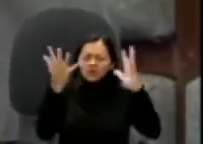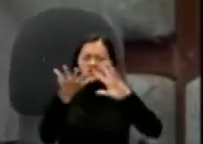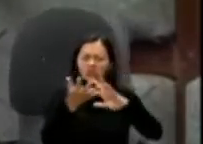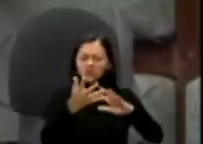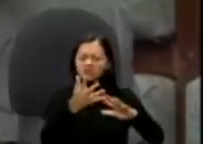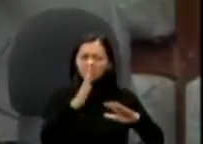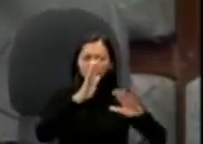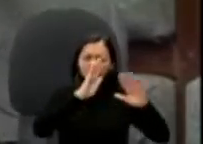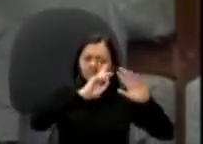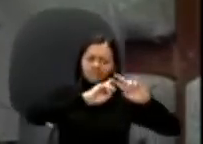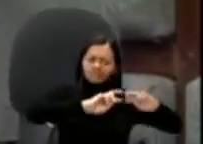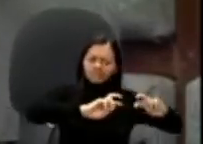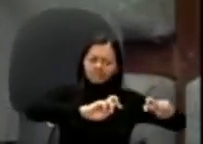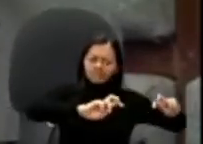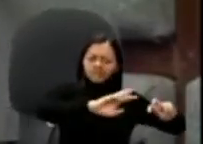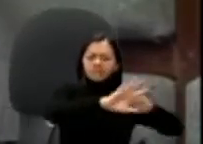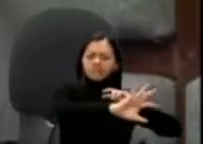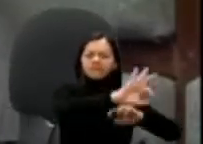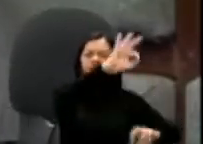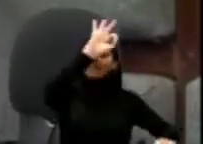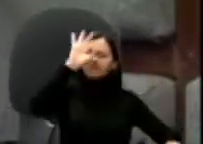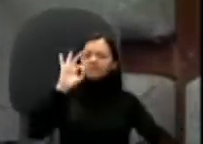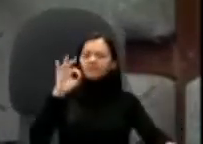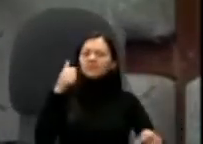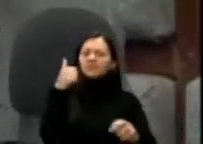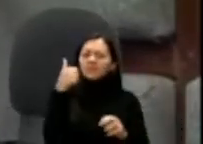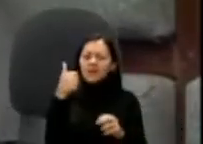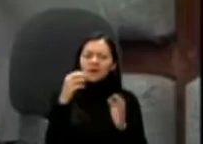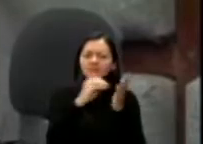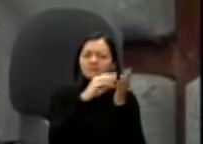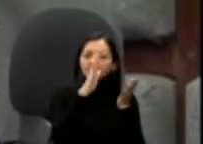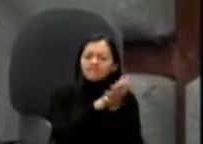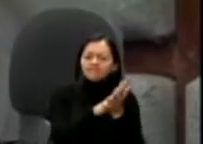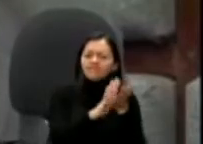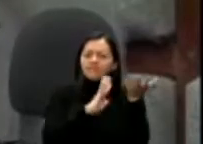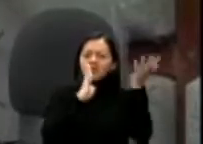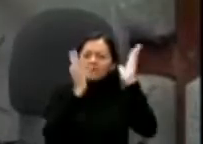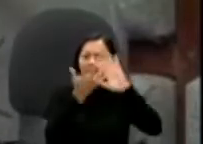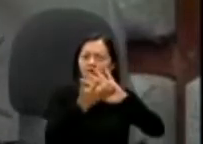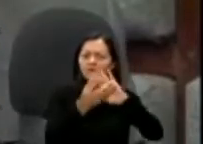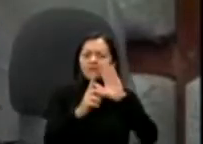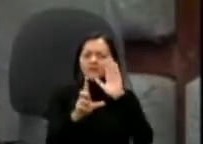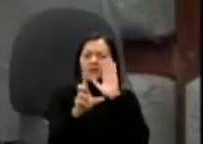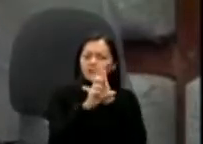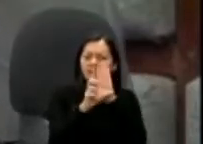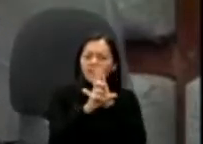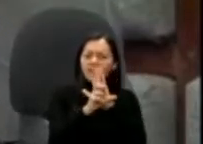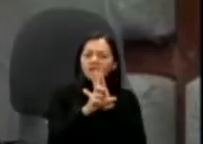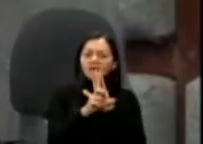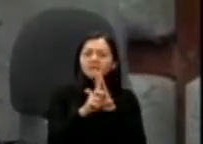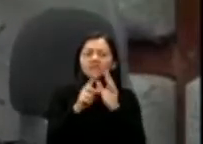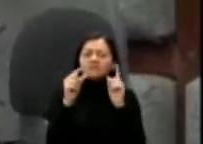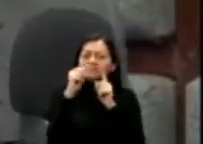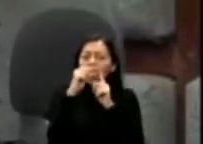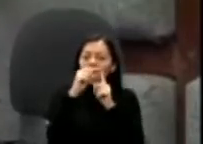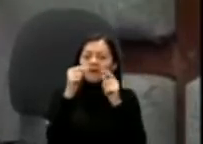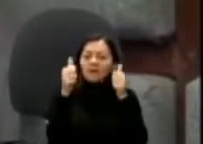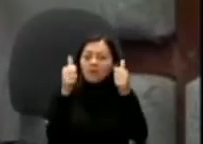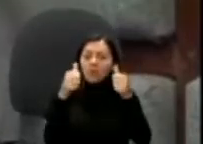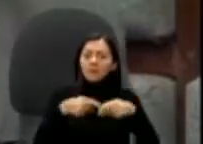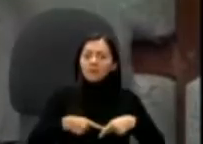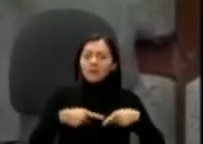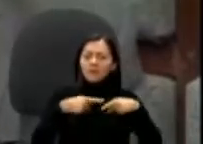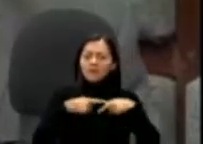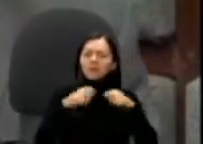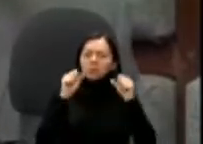tomado acciones efectivas políticas públicas reformas a leyes para que el buen vivir en efecto sea llevadero en